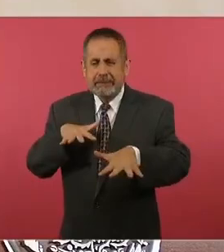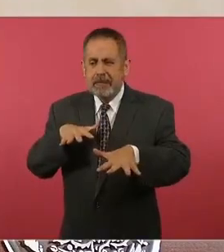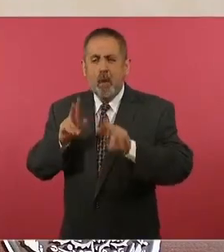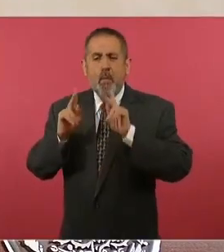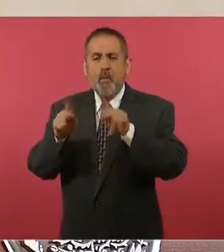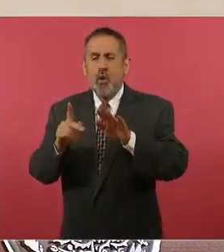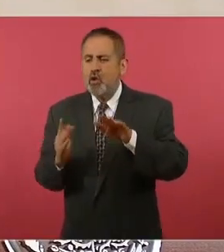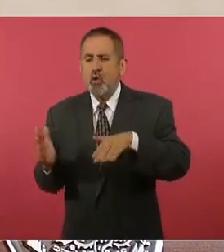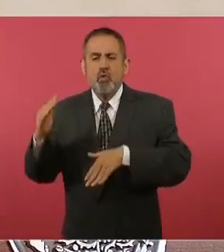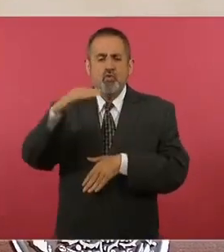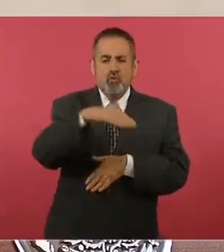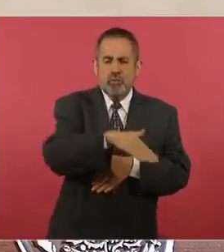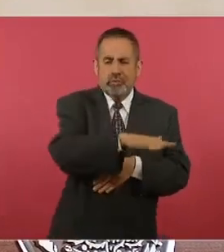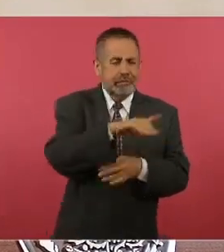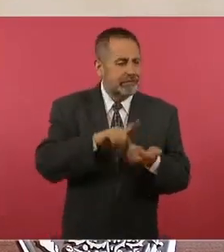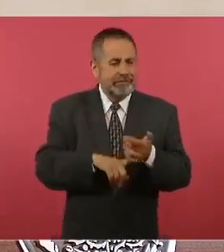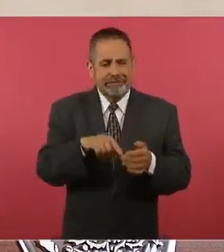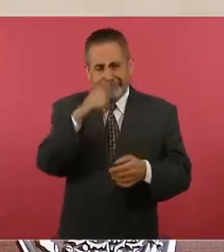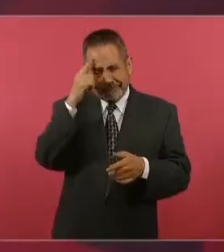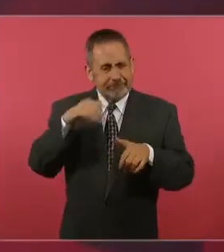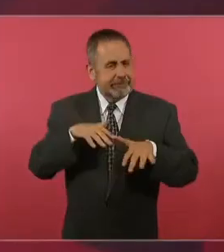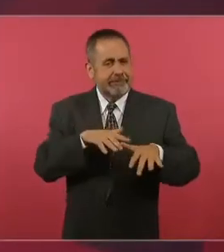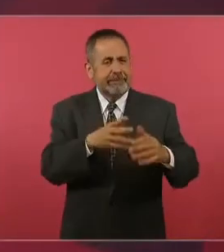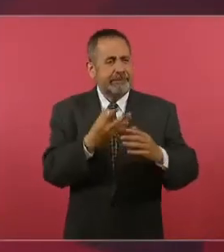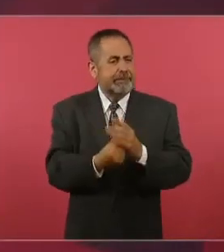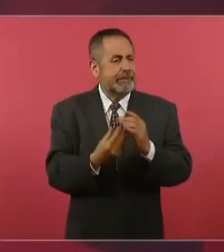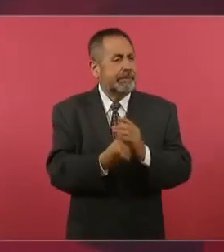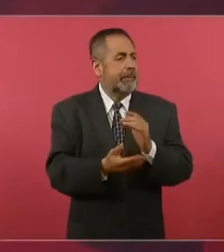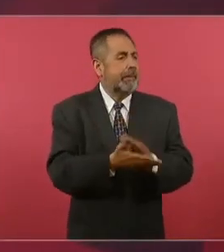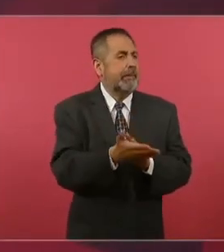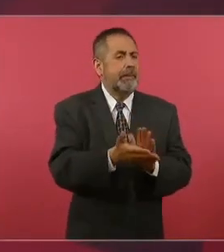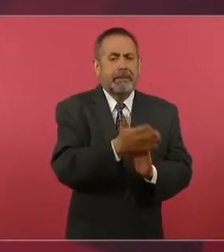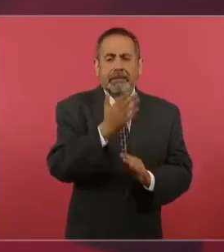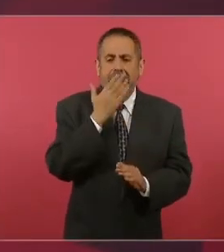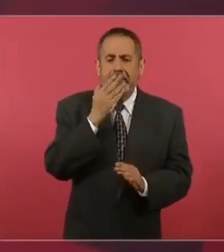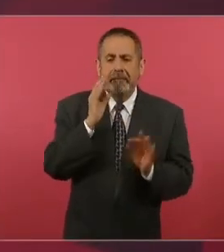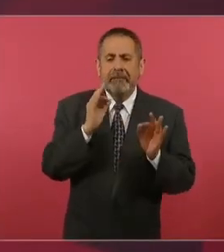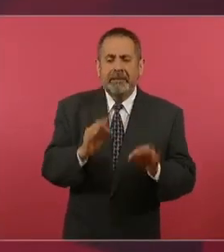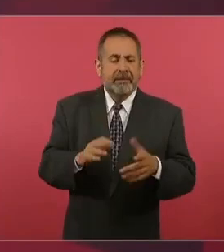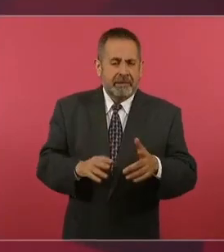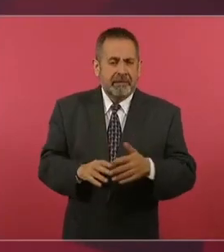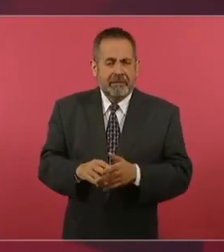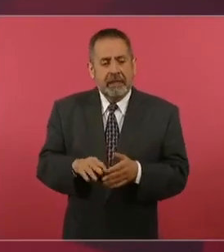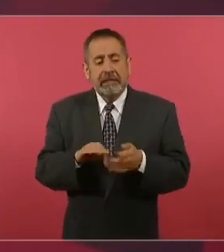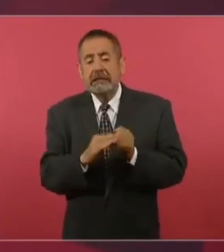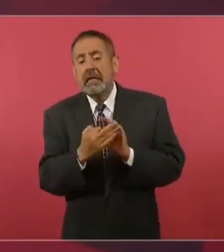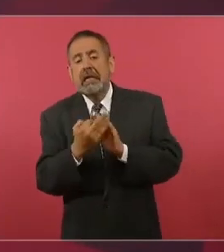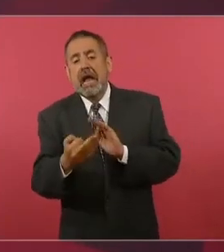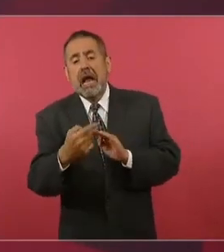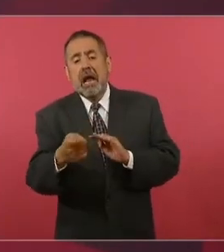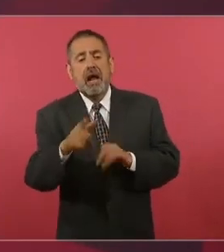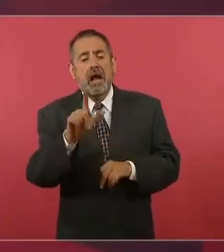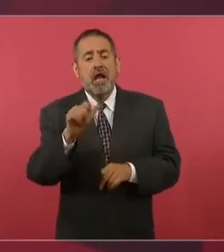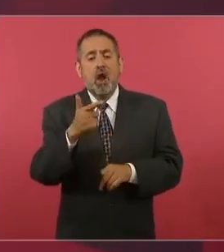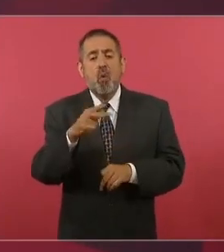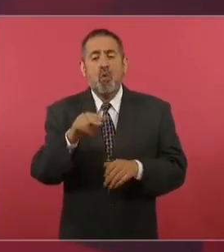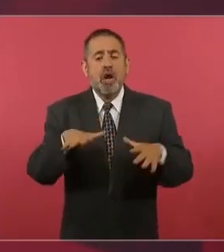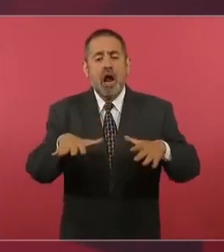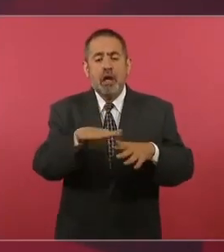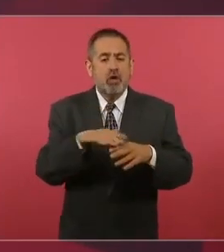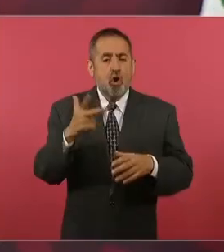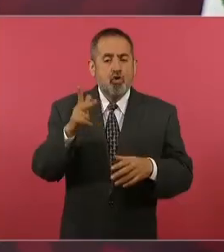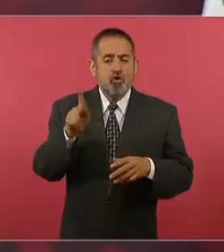porque ya era intransitable. Entonces, haciendo este puente por la laguna de